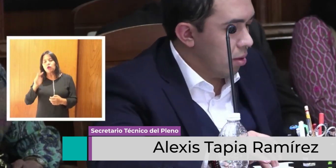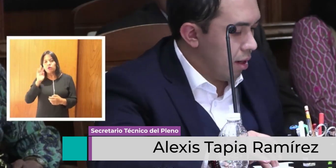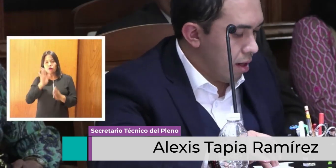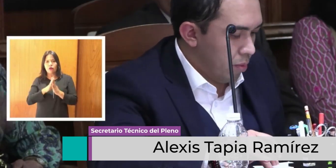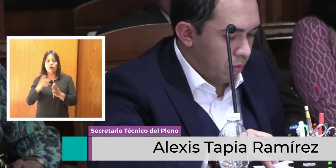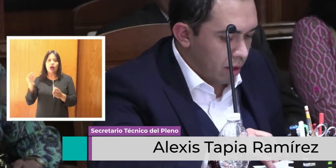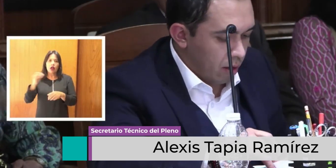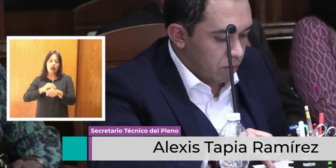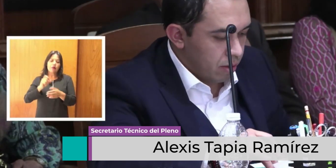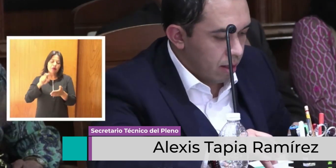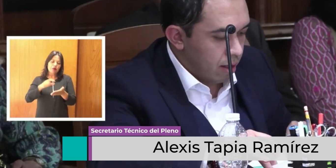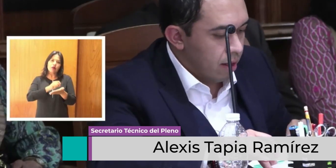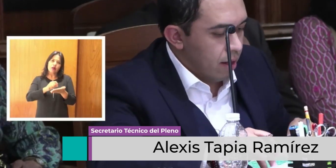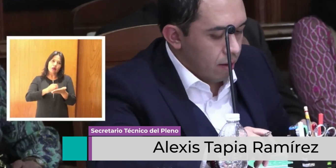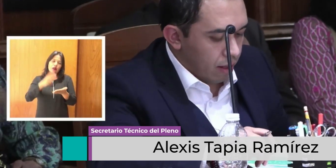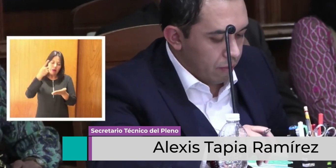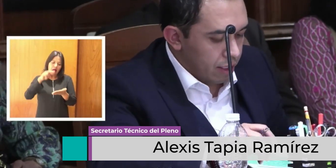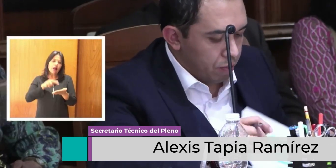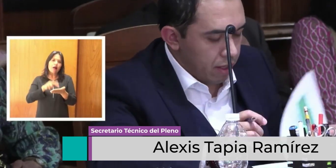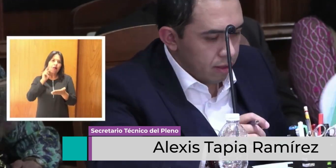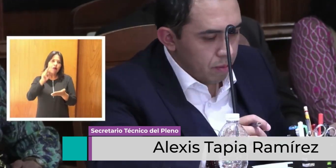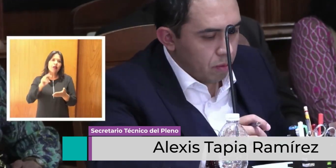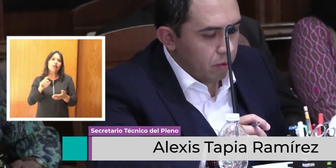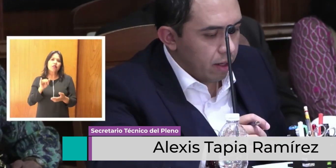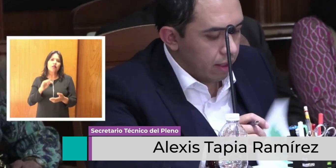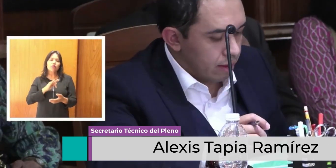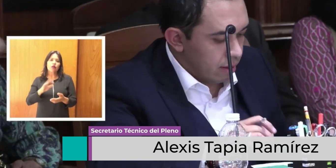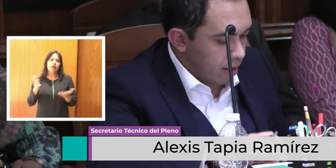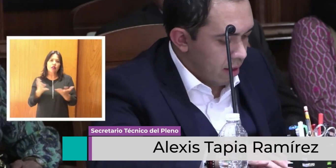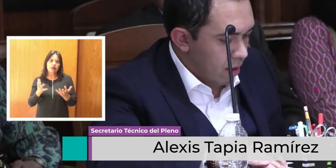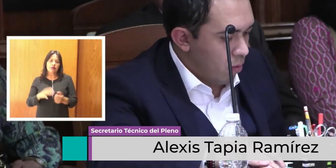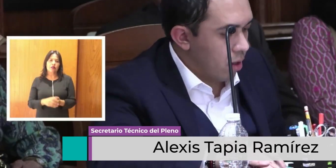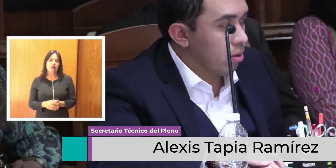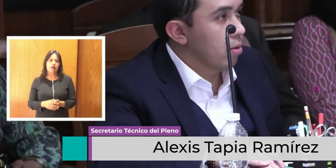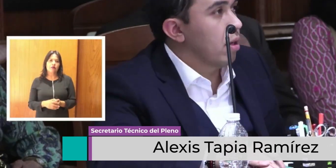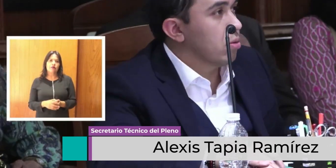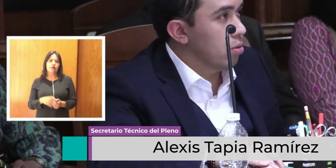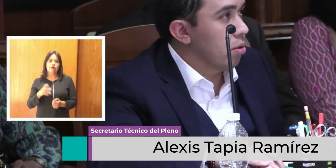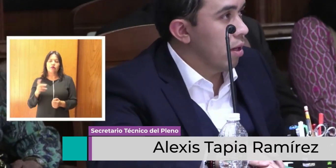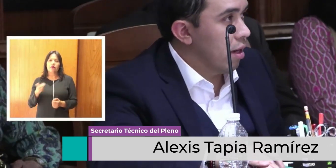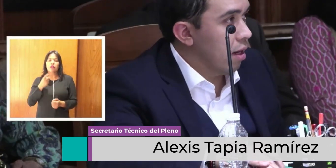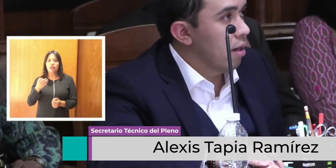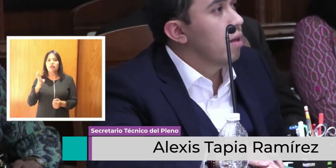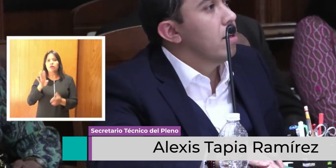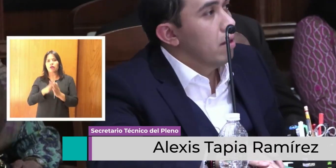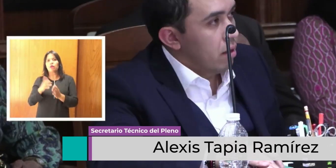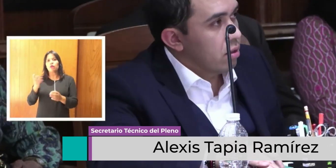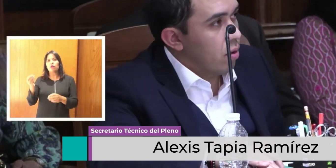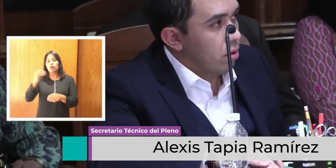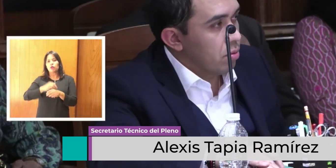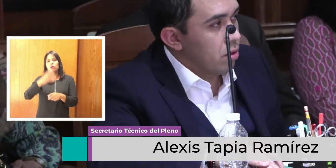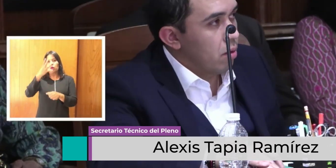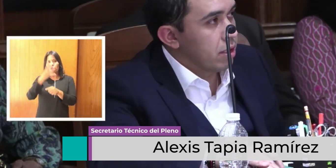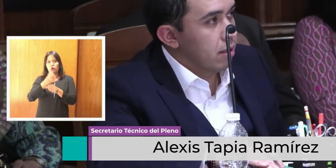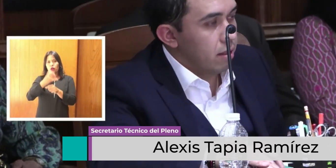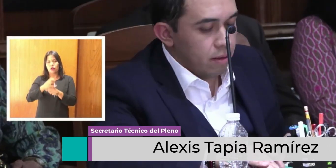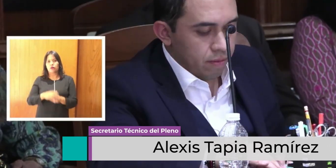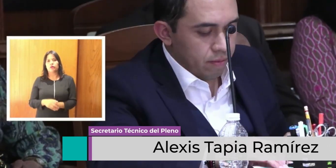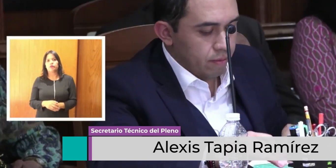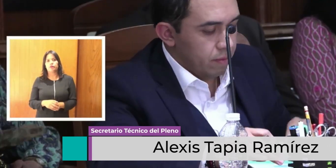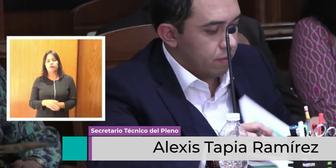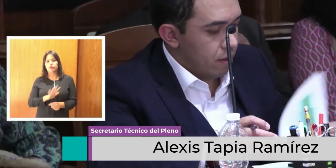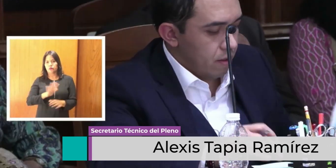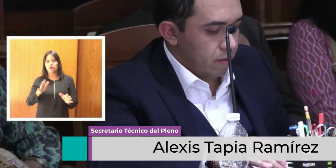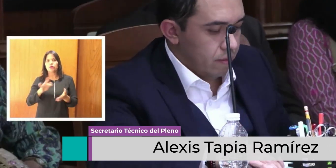asunto general que propone la comisionada Ramírez Peña, se propone que este sea el cuarto asunto general. Es cuanto, comisionado presidente. Muchas